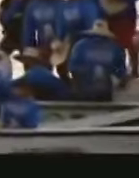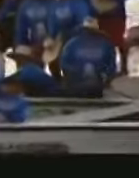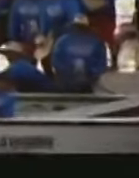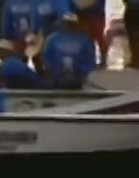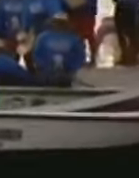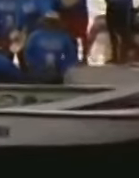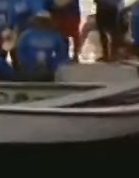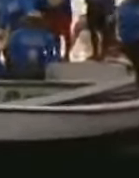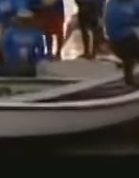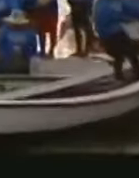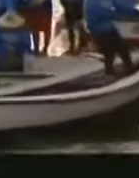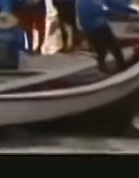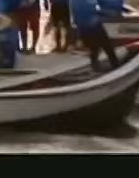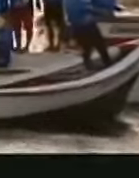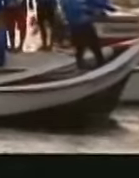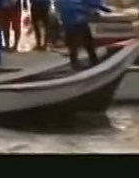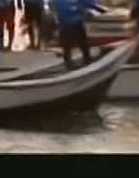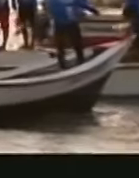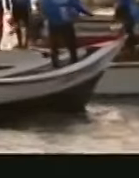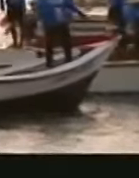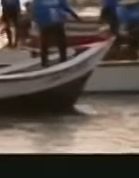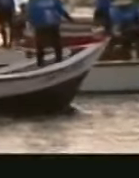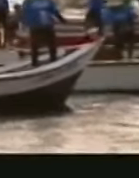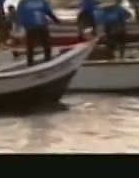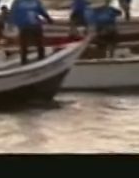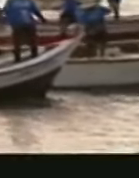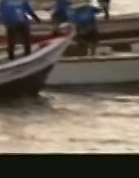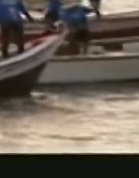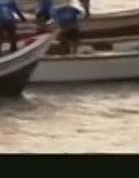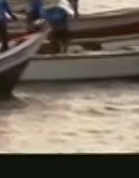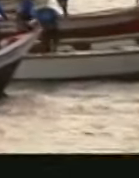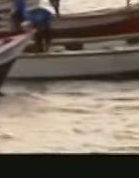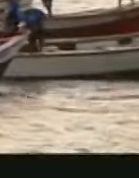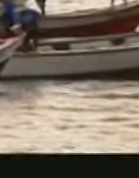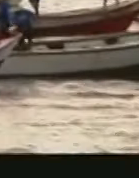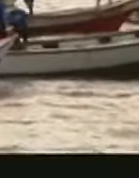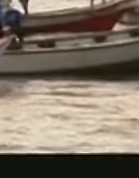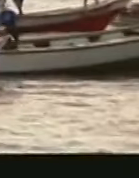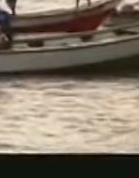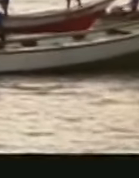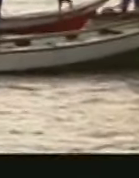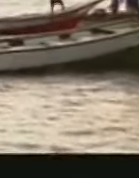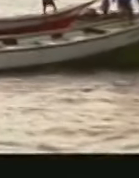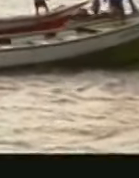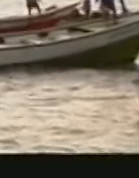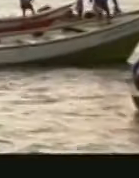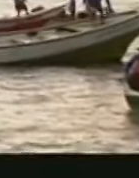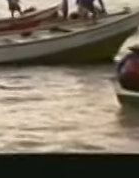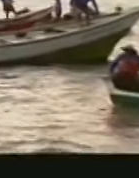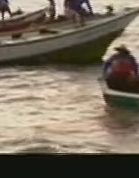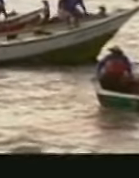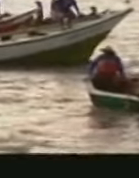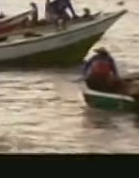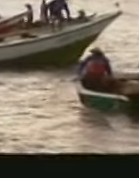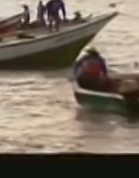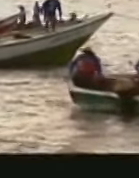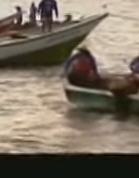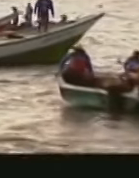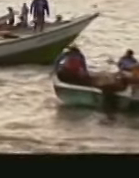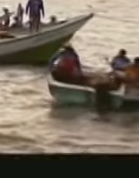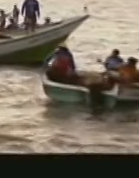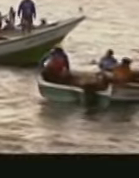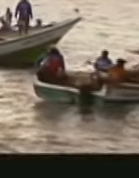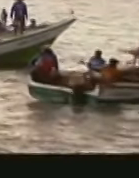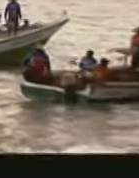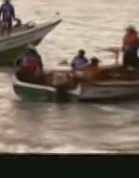60 financiamientos para fortalecer la acuicultura y el impulso de la red de frío para mi pescado con